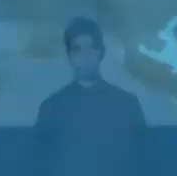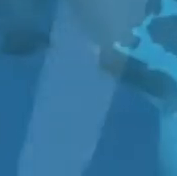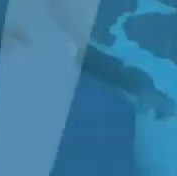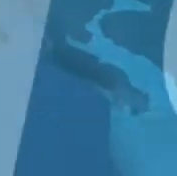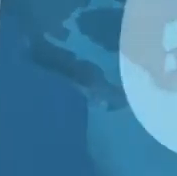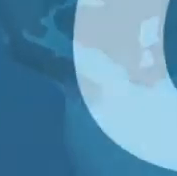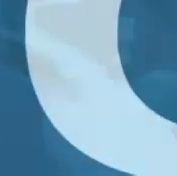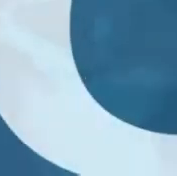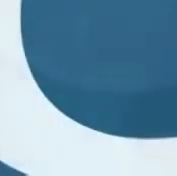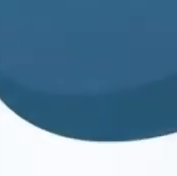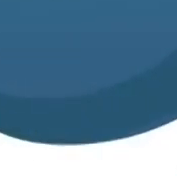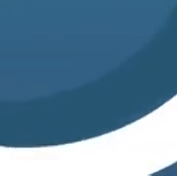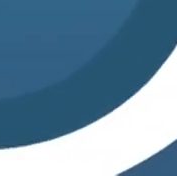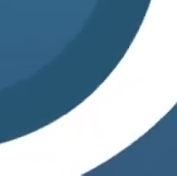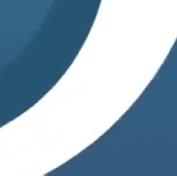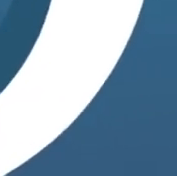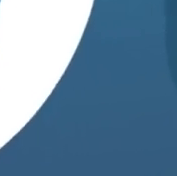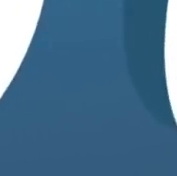¡Gracias!